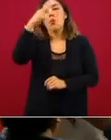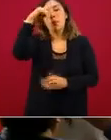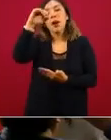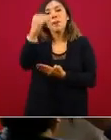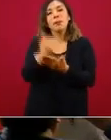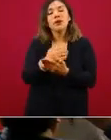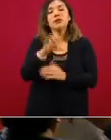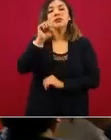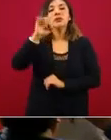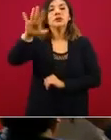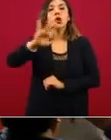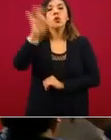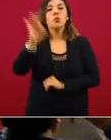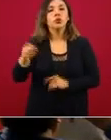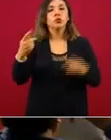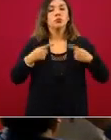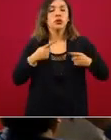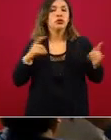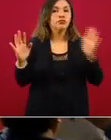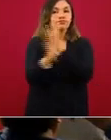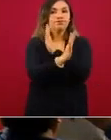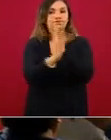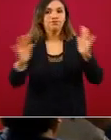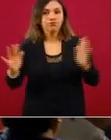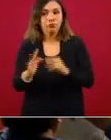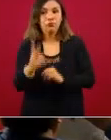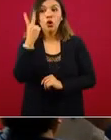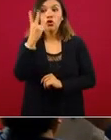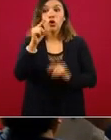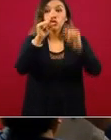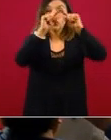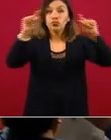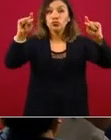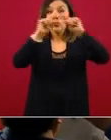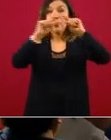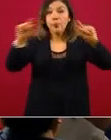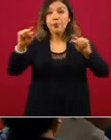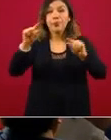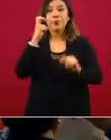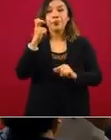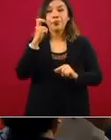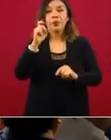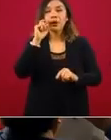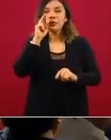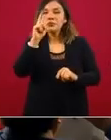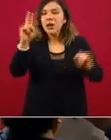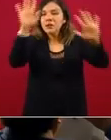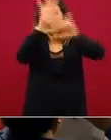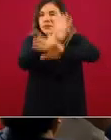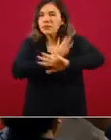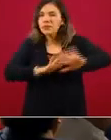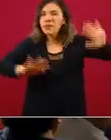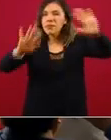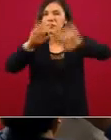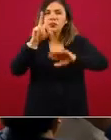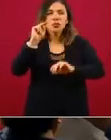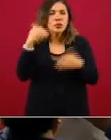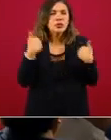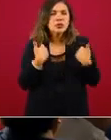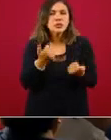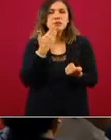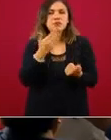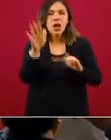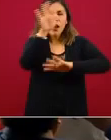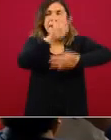del 65% de la movilidad. Las dos barritas que ya se pierden un poco en su grosor,